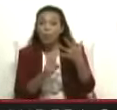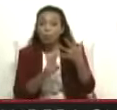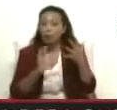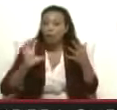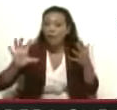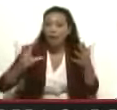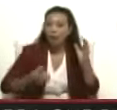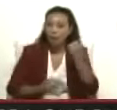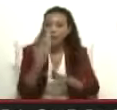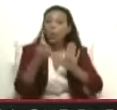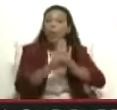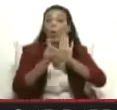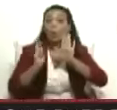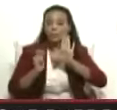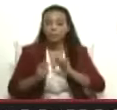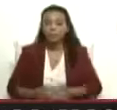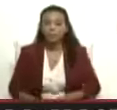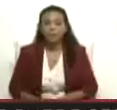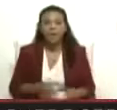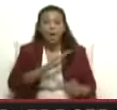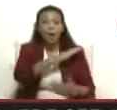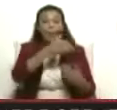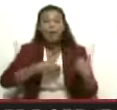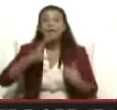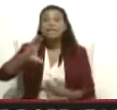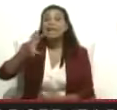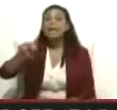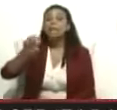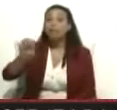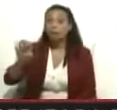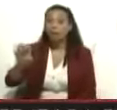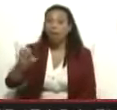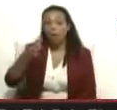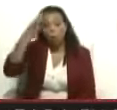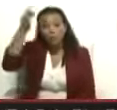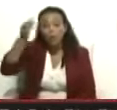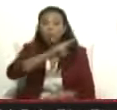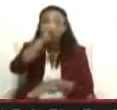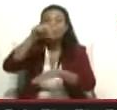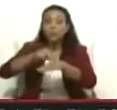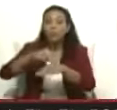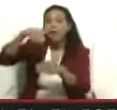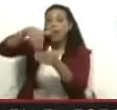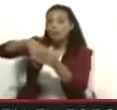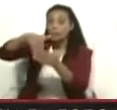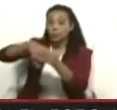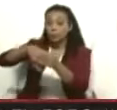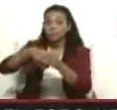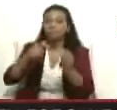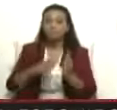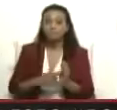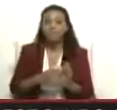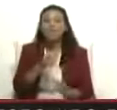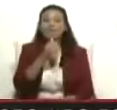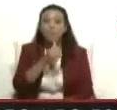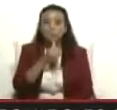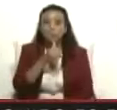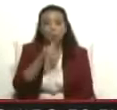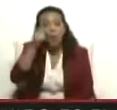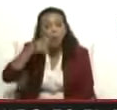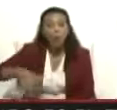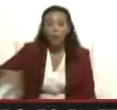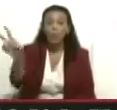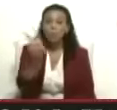patria. El Poder Electoral, Consejo Nacional Electoral, informa al